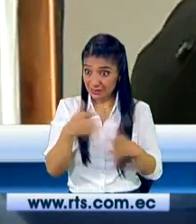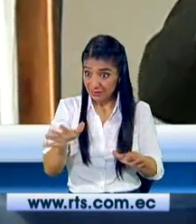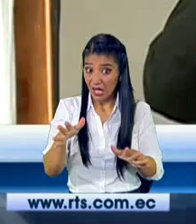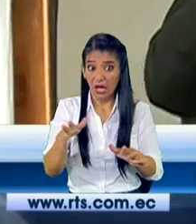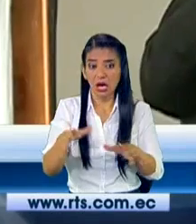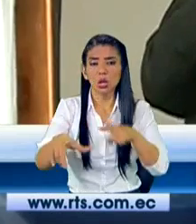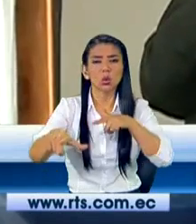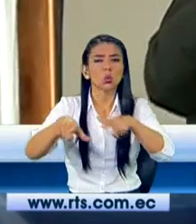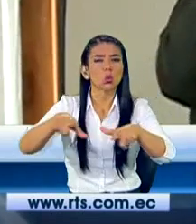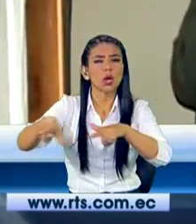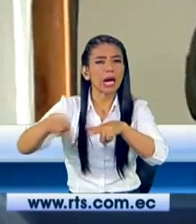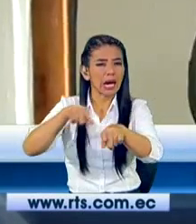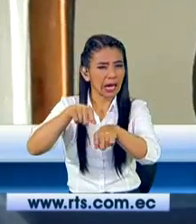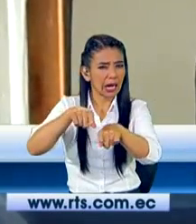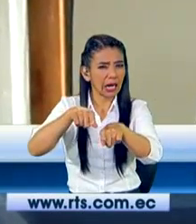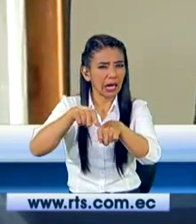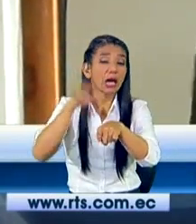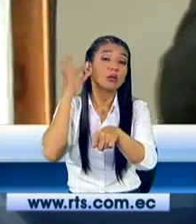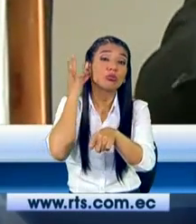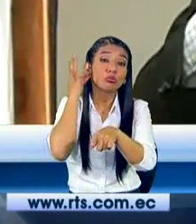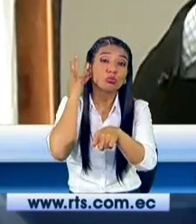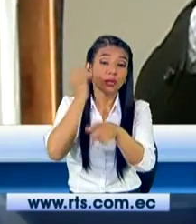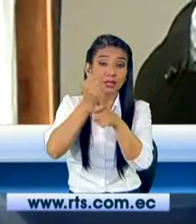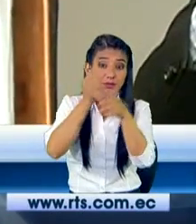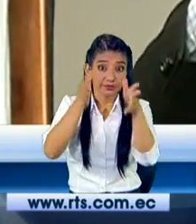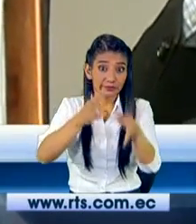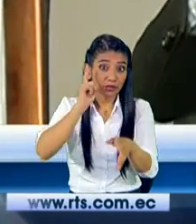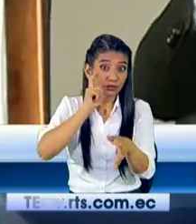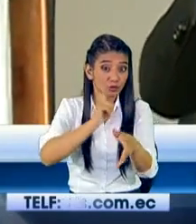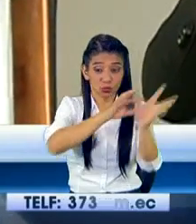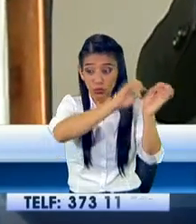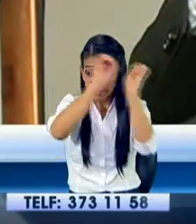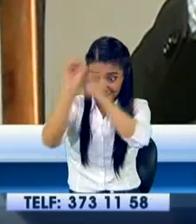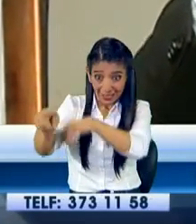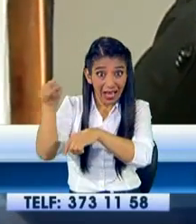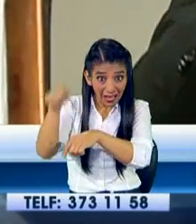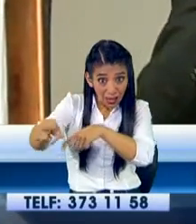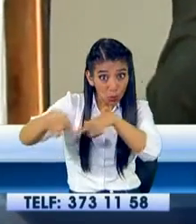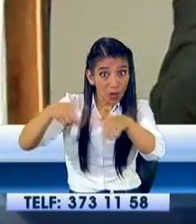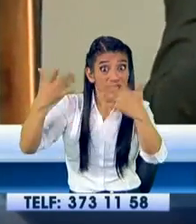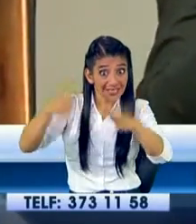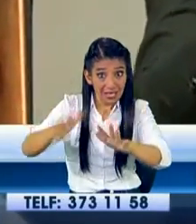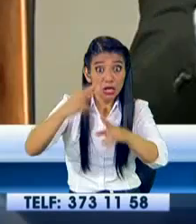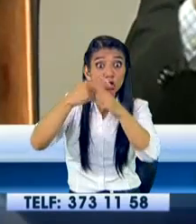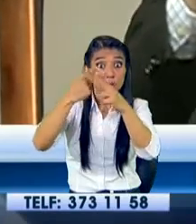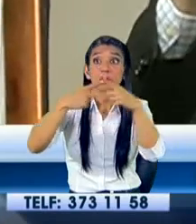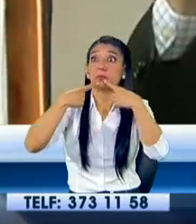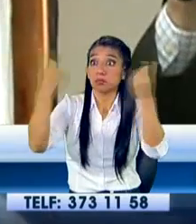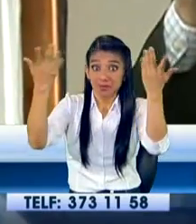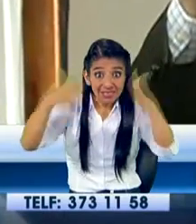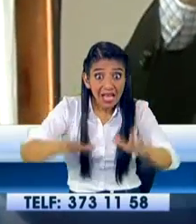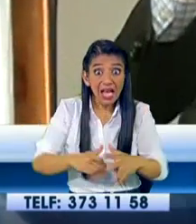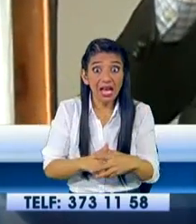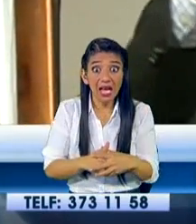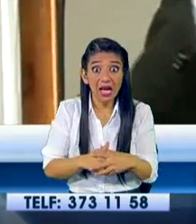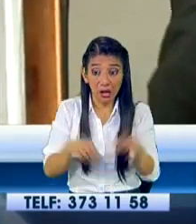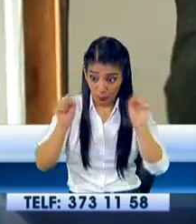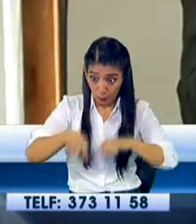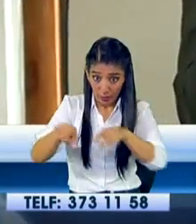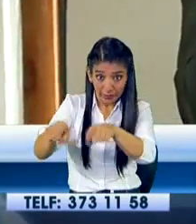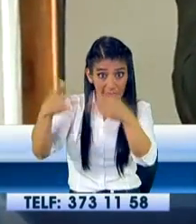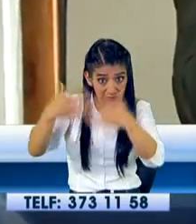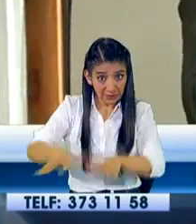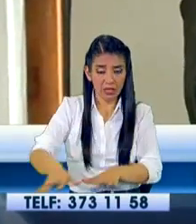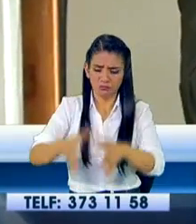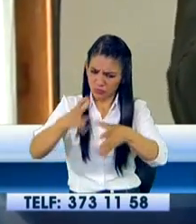perfectamente consensuado con los vecinos. Tras más de 2 horas de reunión, los resultados. Se decidió conformar una comisión integrada por